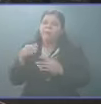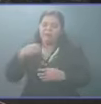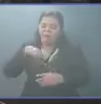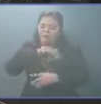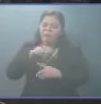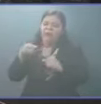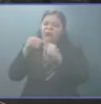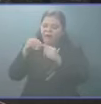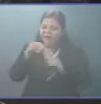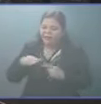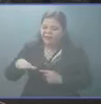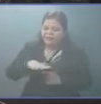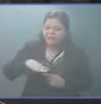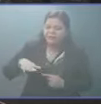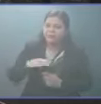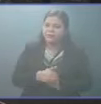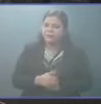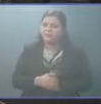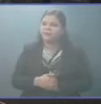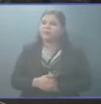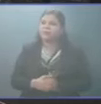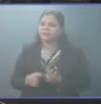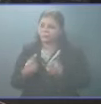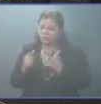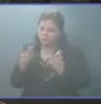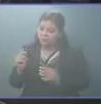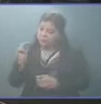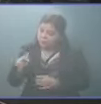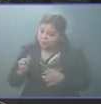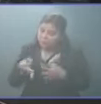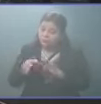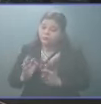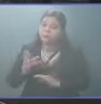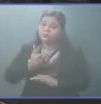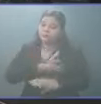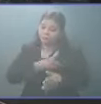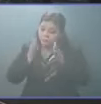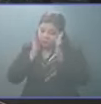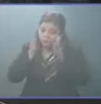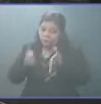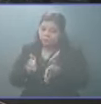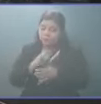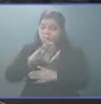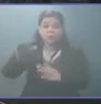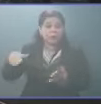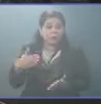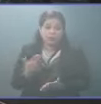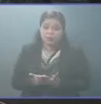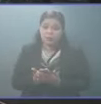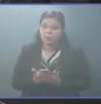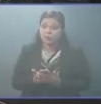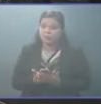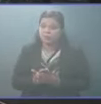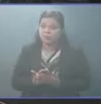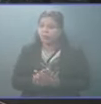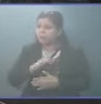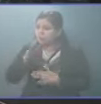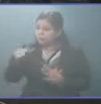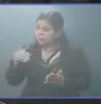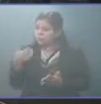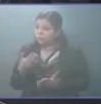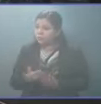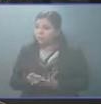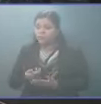especialistas en esa área, y es ahí donde se deben de abocar. Todos los centros en las